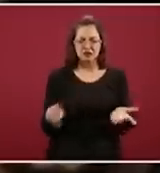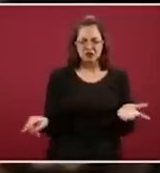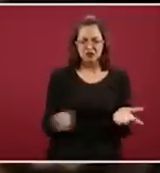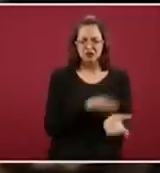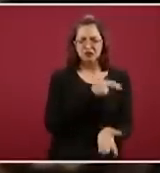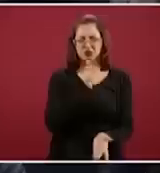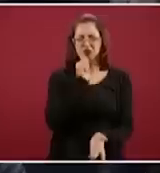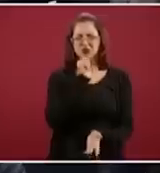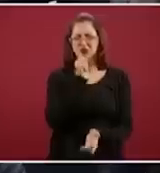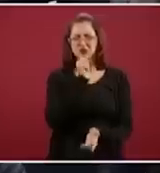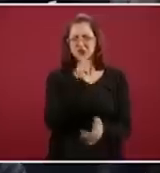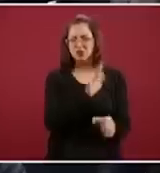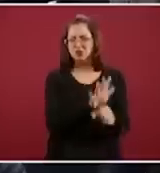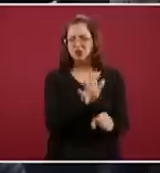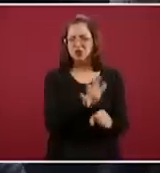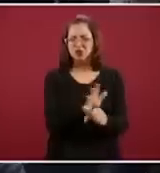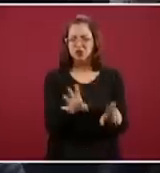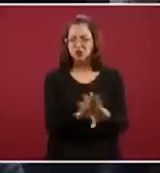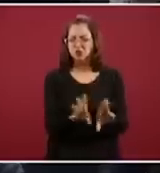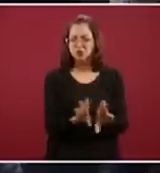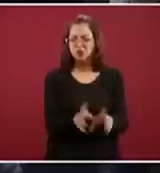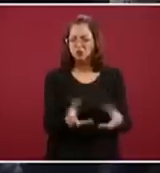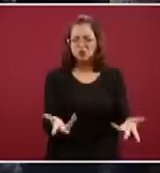del tratado. Bueno,